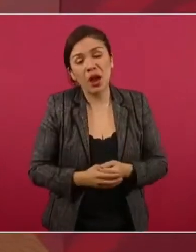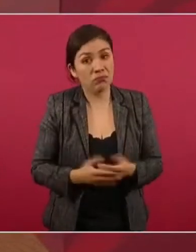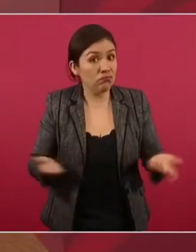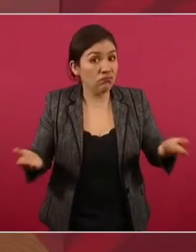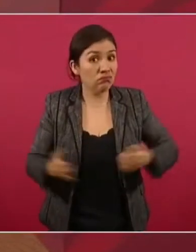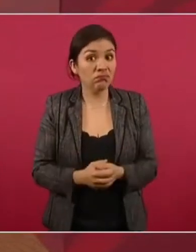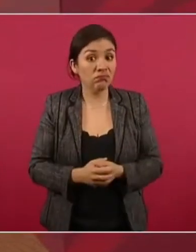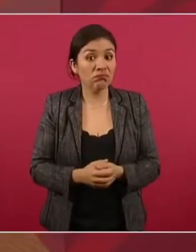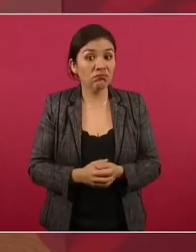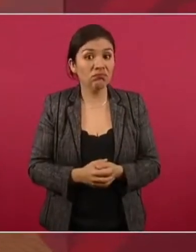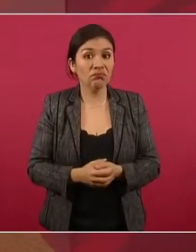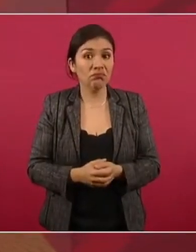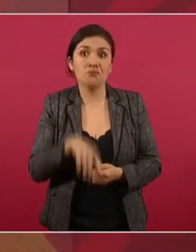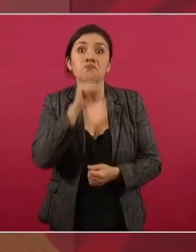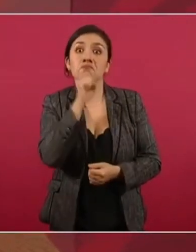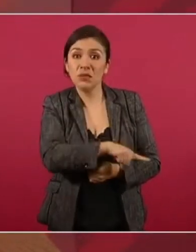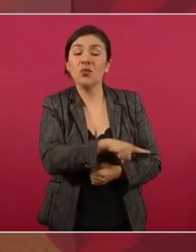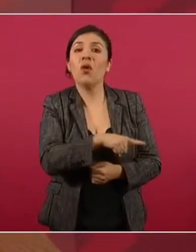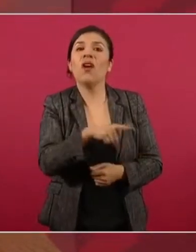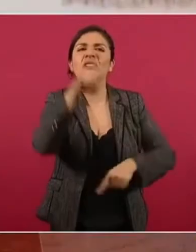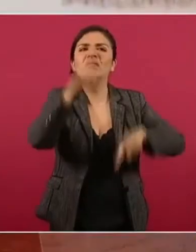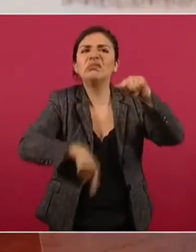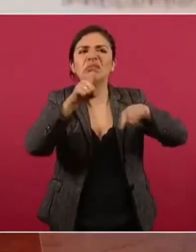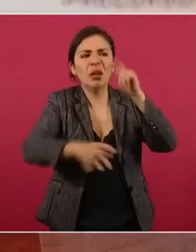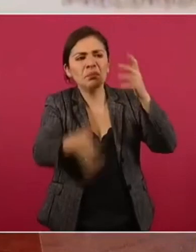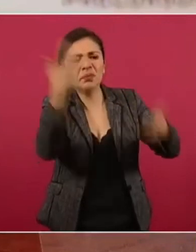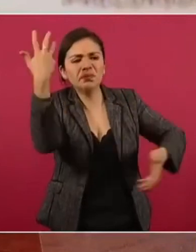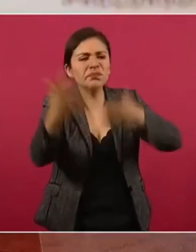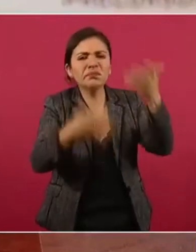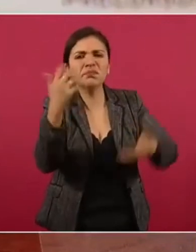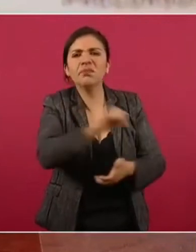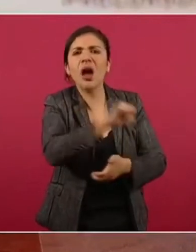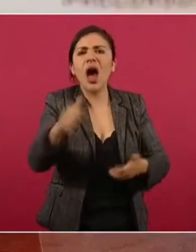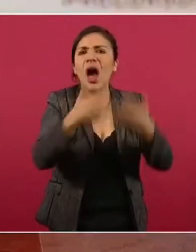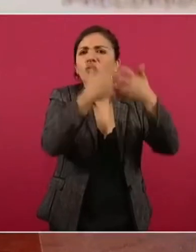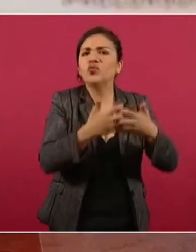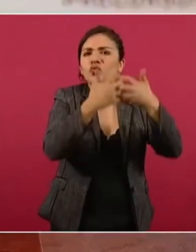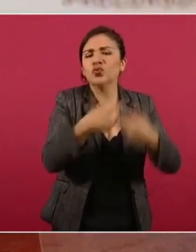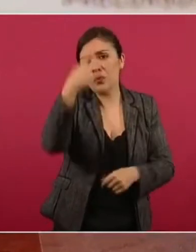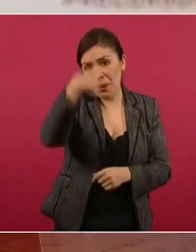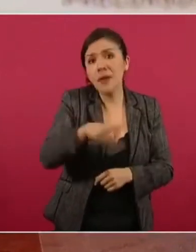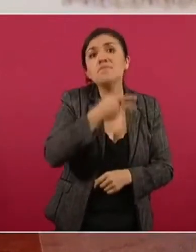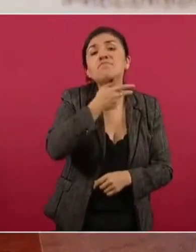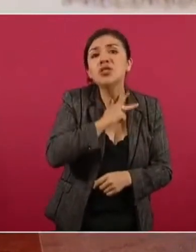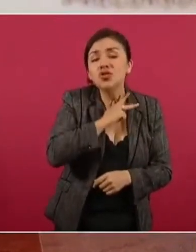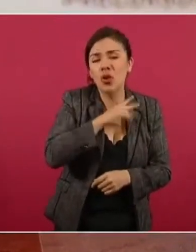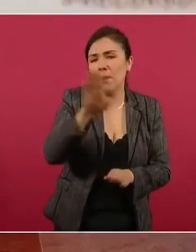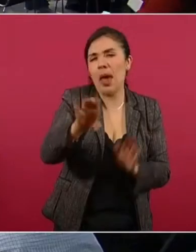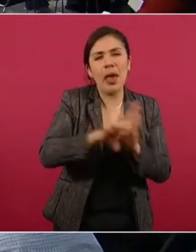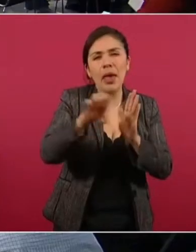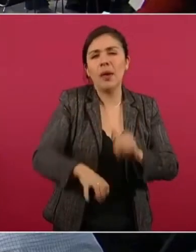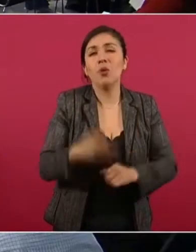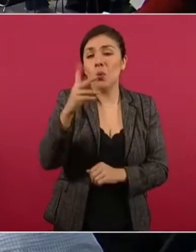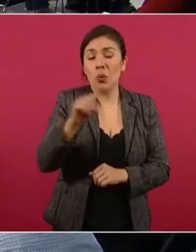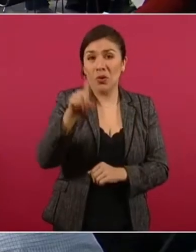Pues los que desmantelaron toda la industria petroquímica, por ejemplo, en